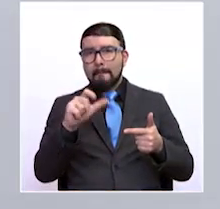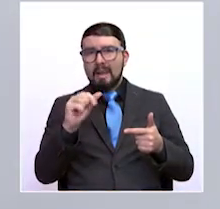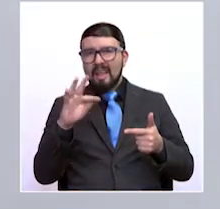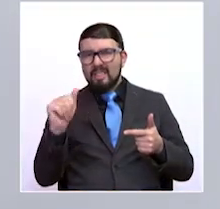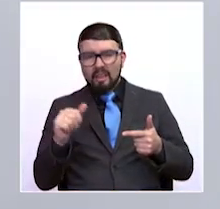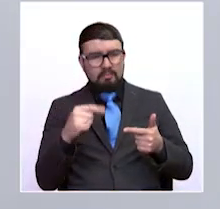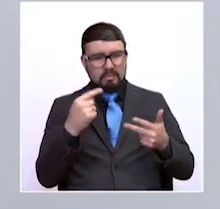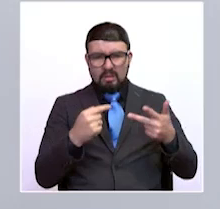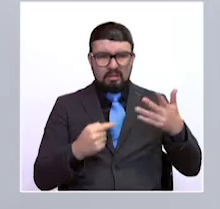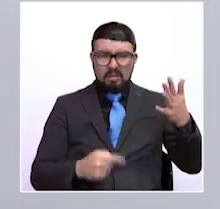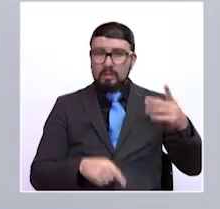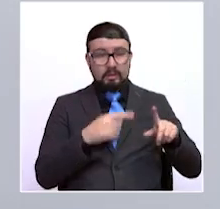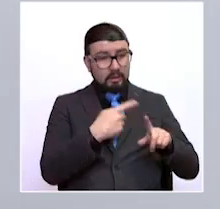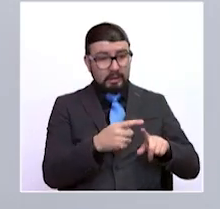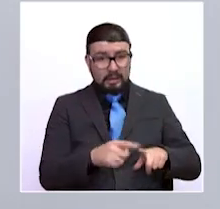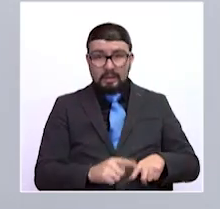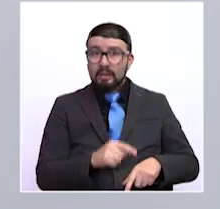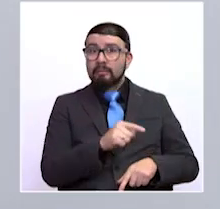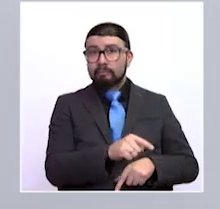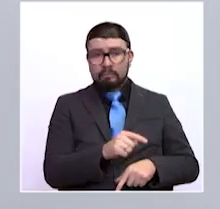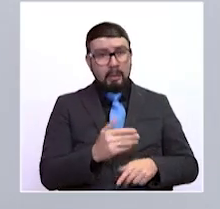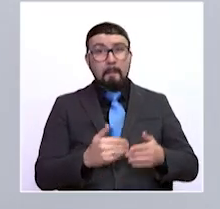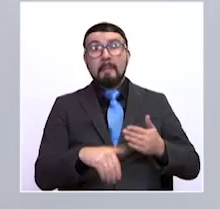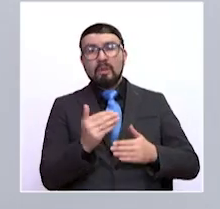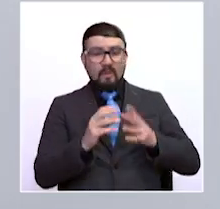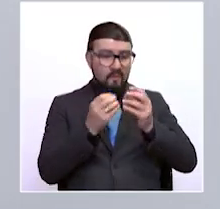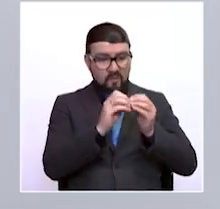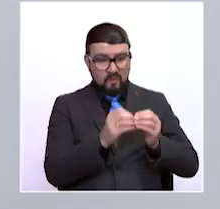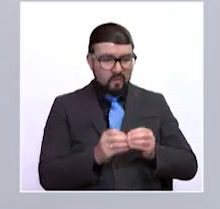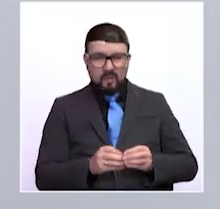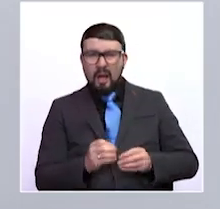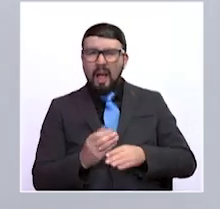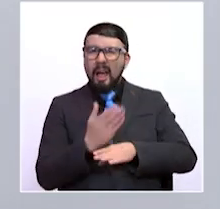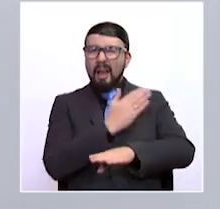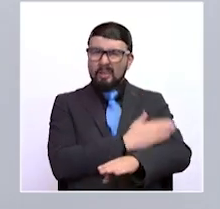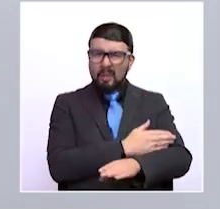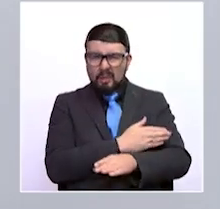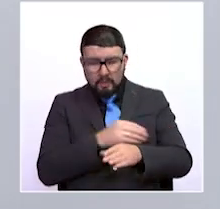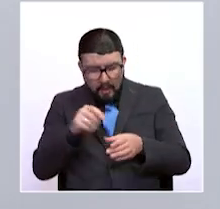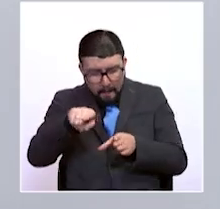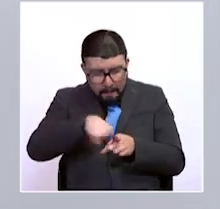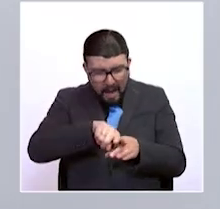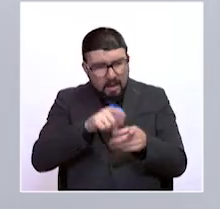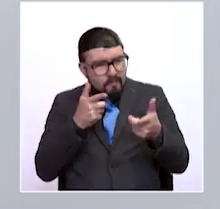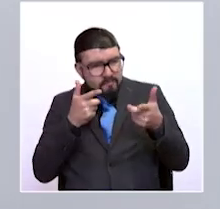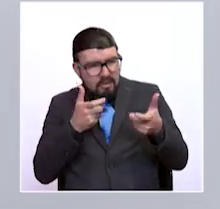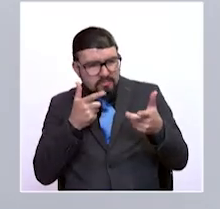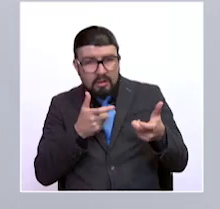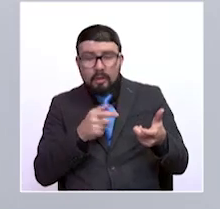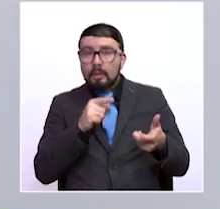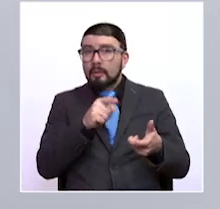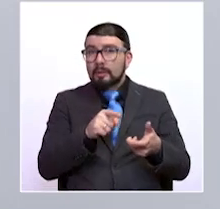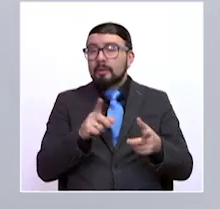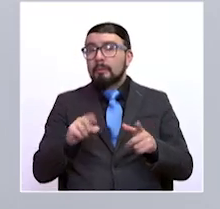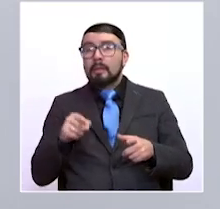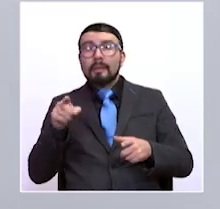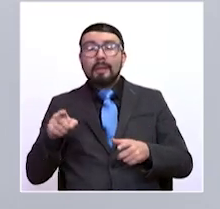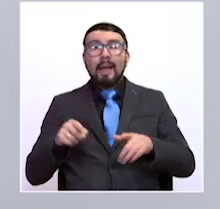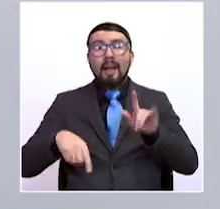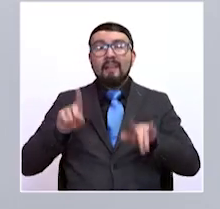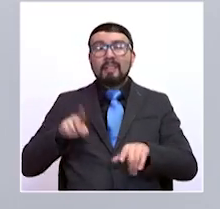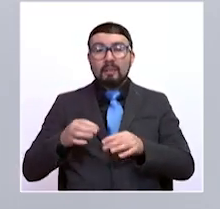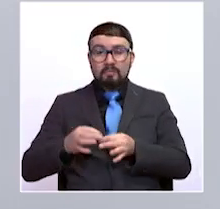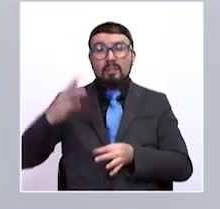juntos, bueno, se hicieron al principio para formar armas de fuego y como un propósito acústico en los juegos